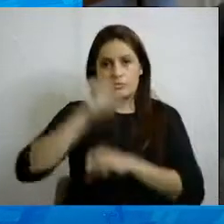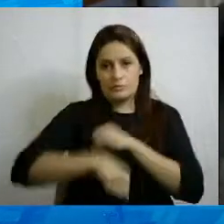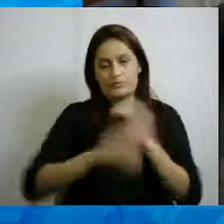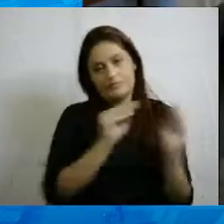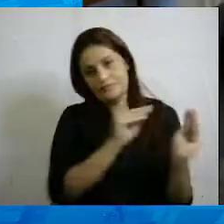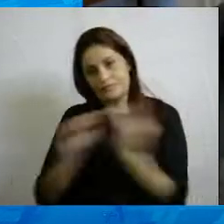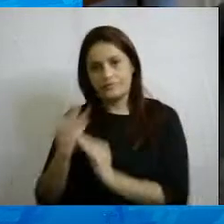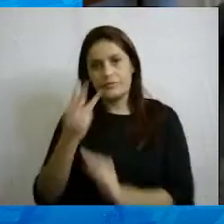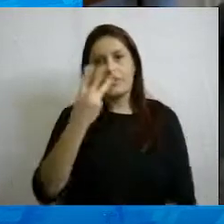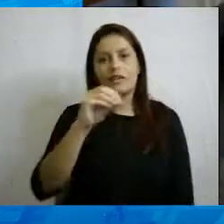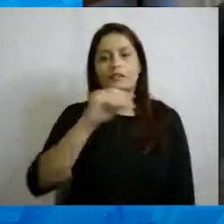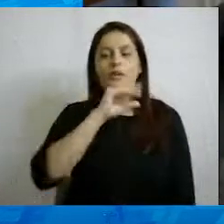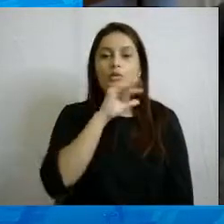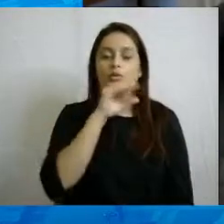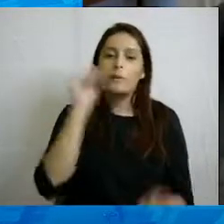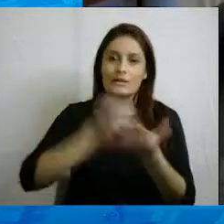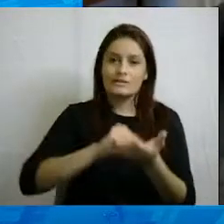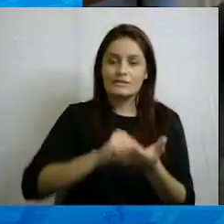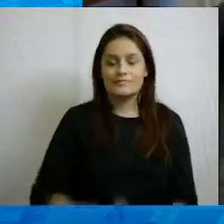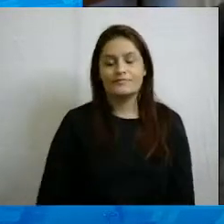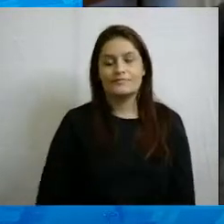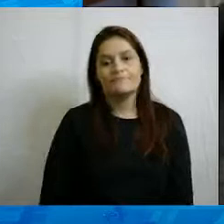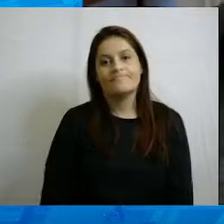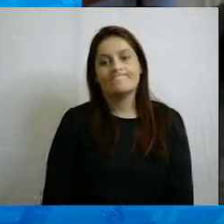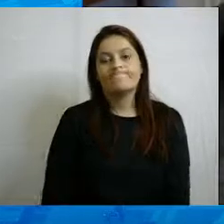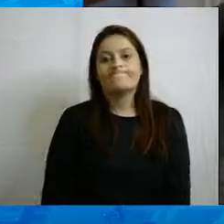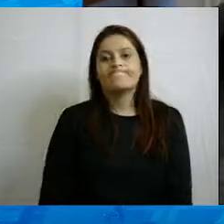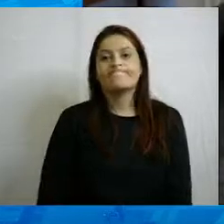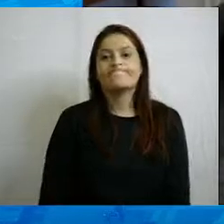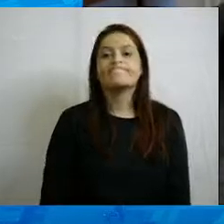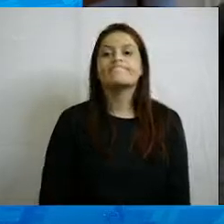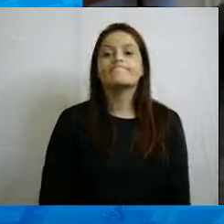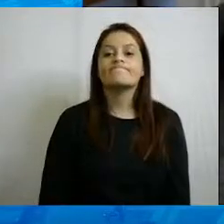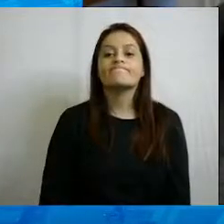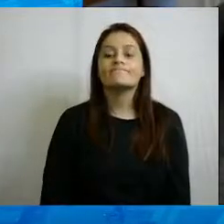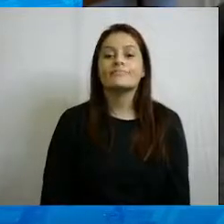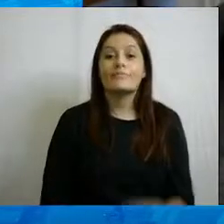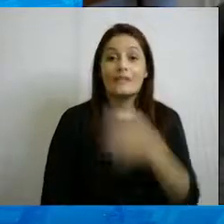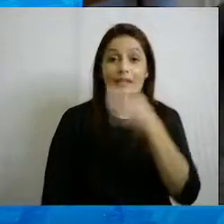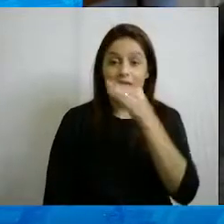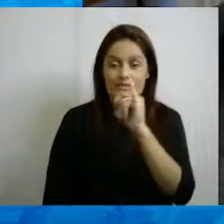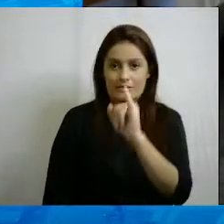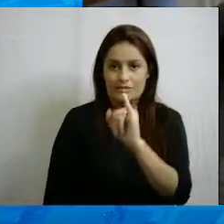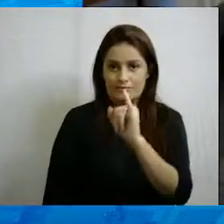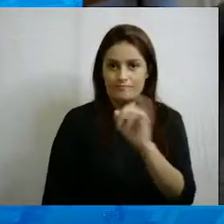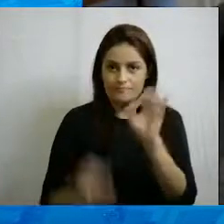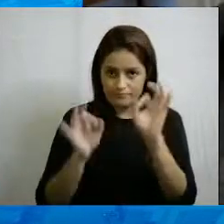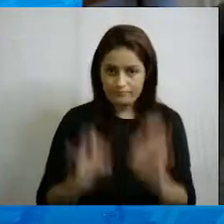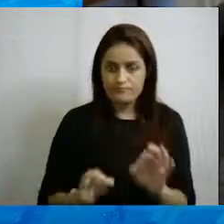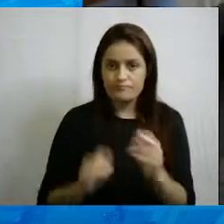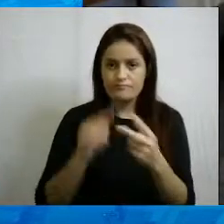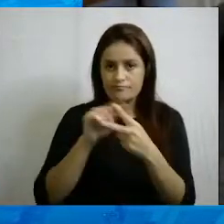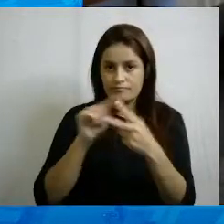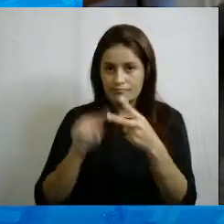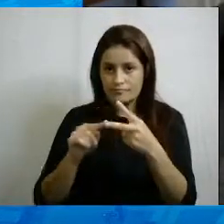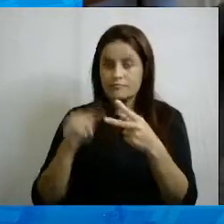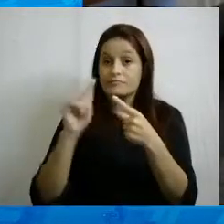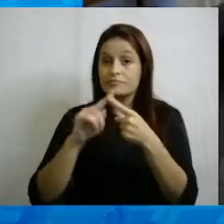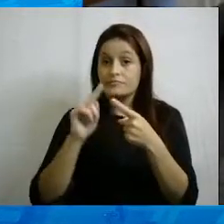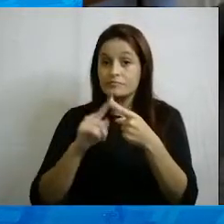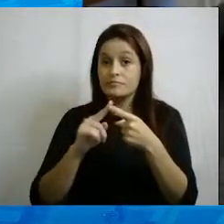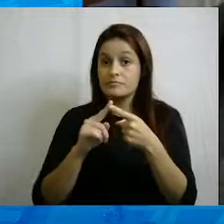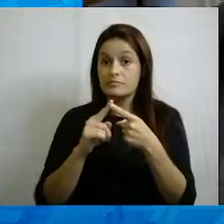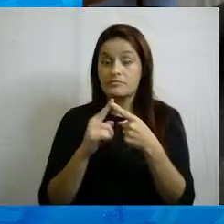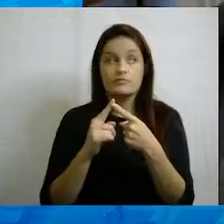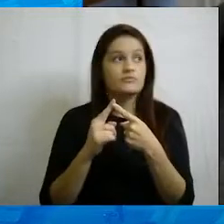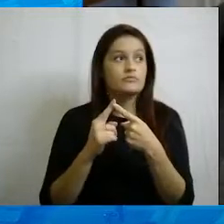Apruebo. Muchas gracias. Bueno, hay efectivamente dos puntos que usted abordó. Uno tiene que